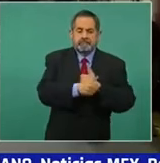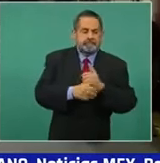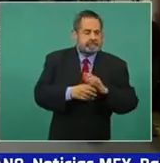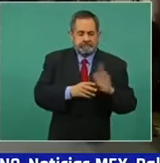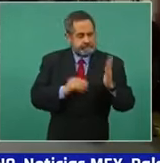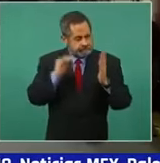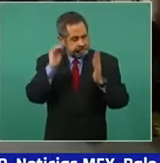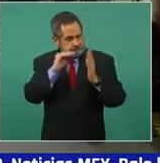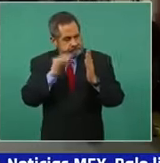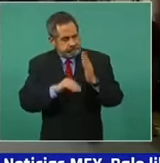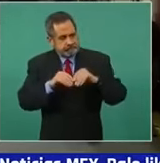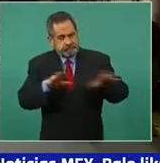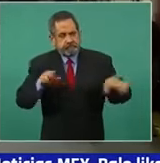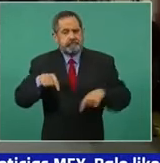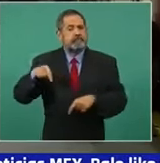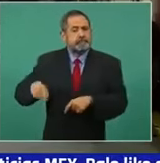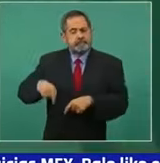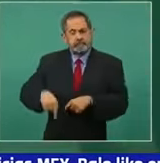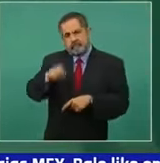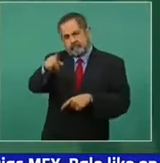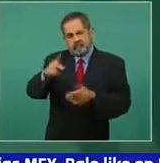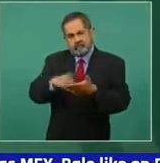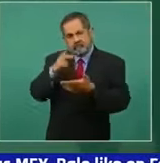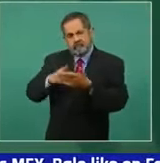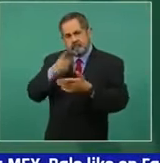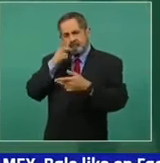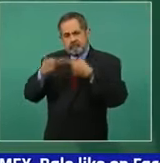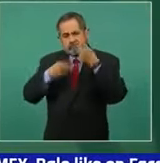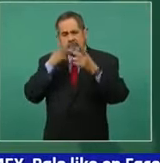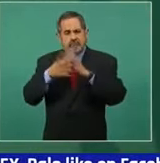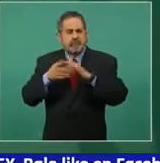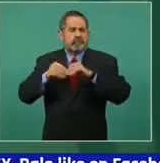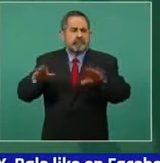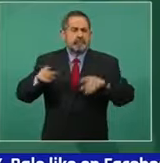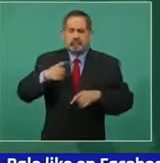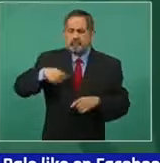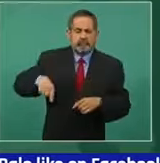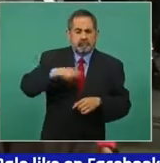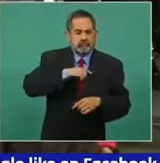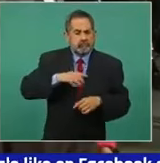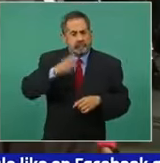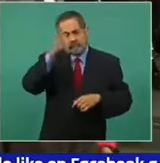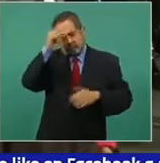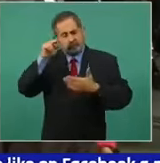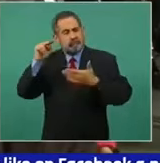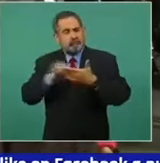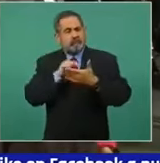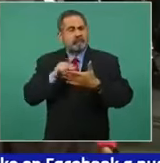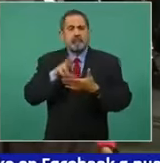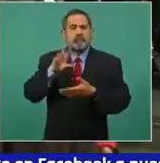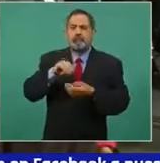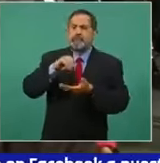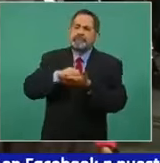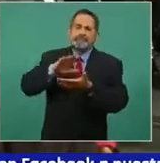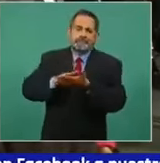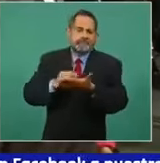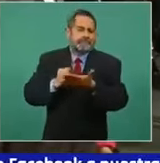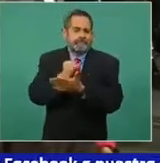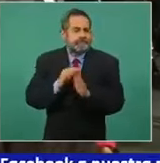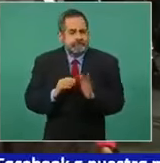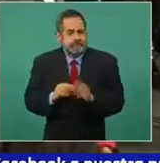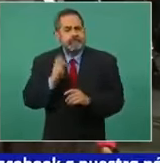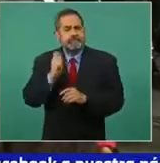obras, que usted ya aquí ha aclarado que es un acuerdo, que no es un decreto, pero